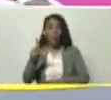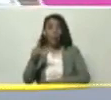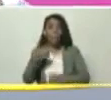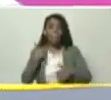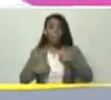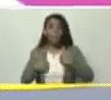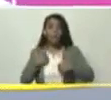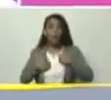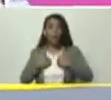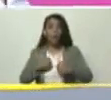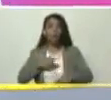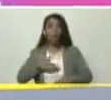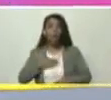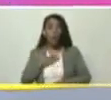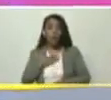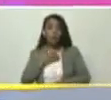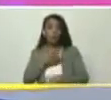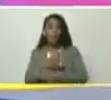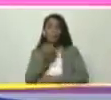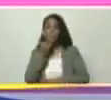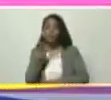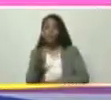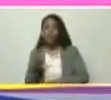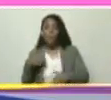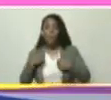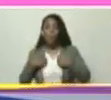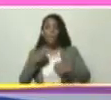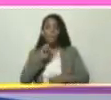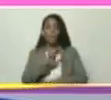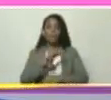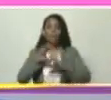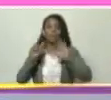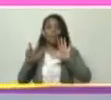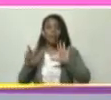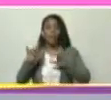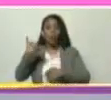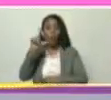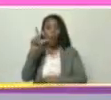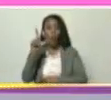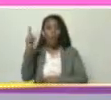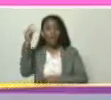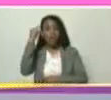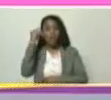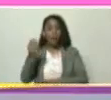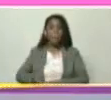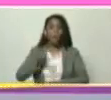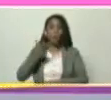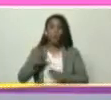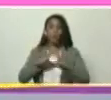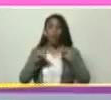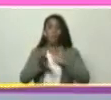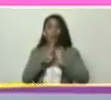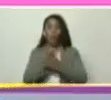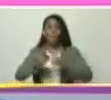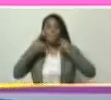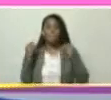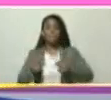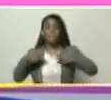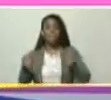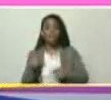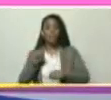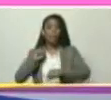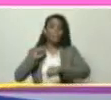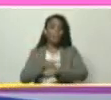miércoles, pueden... Próximo miércoles 27 de julio, pues. Sí. La fecha clave, todo el mundo a despertarse temprano. Sí.